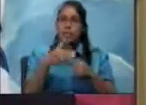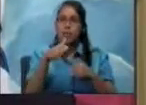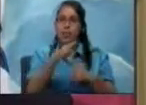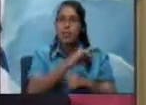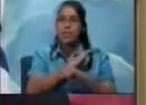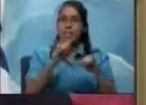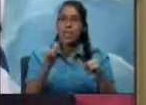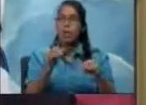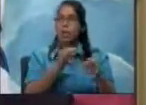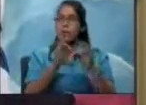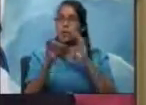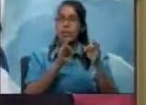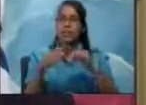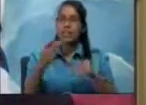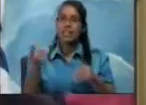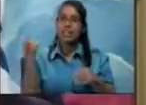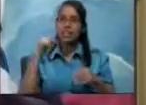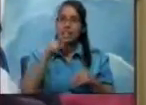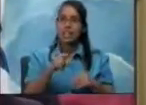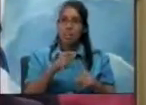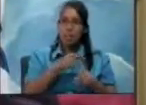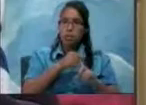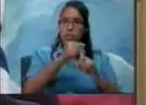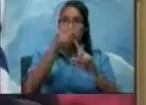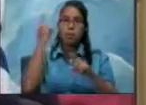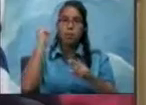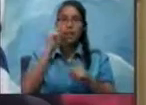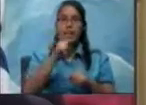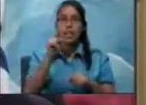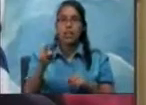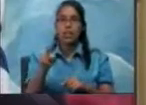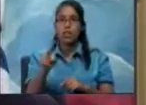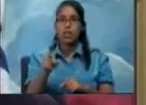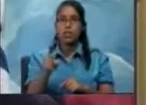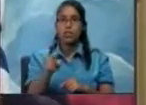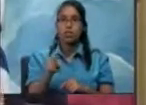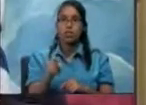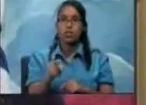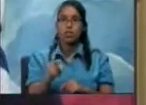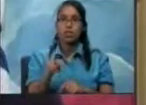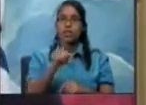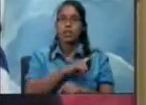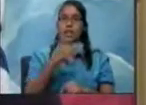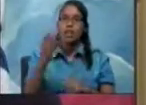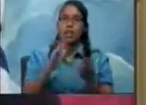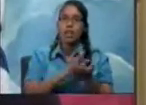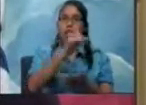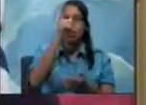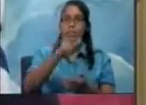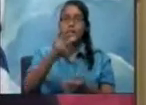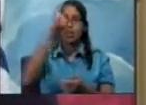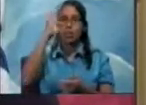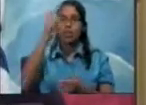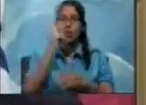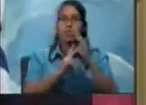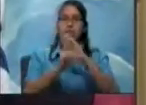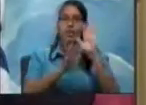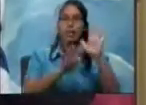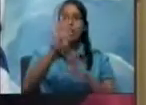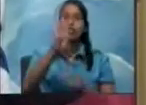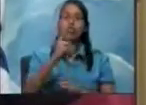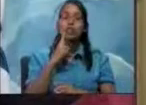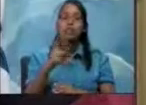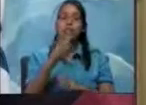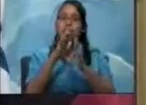les había preparado que tenía allí especialmente para ellos que la gloria sea del señor en el verso 14 dice la